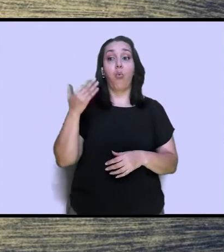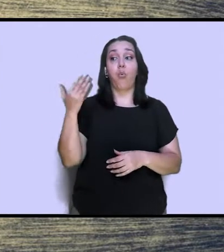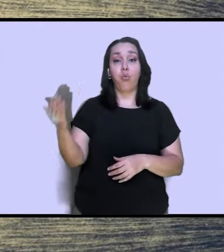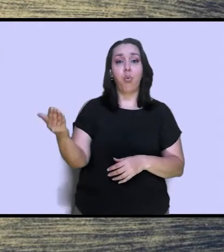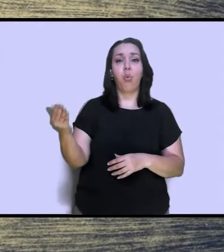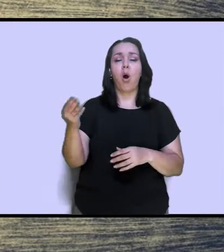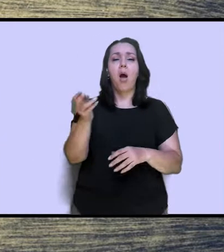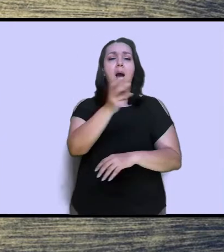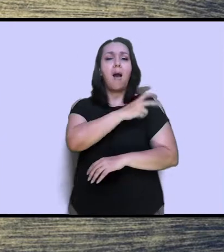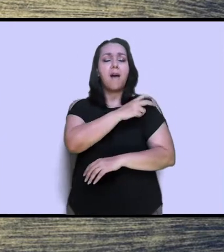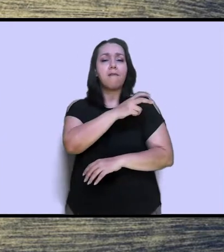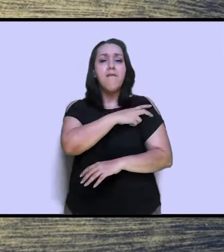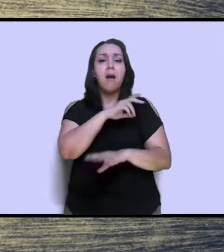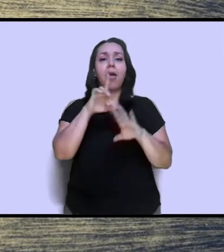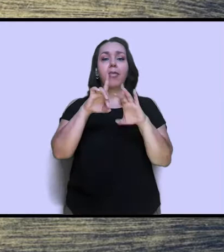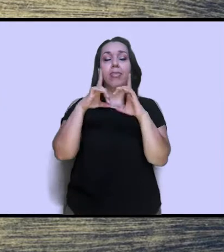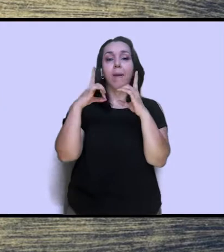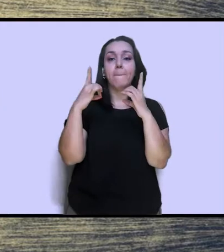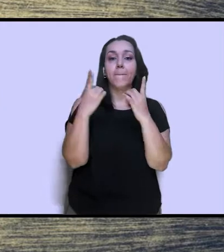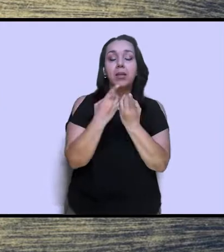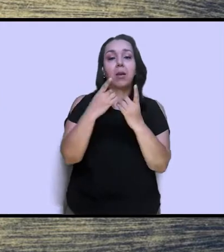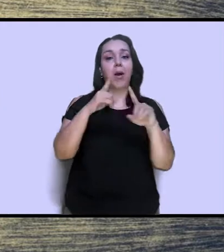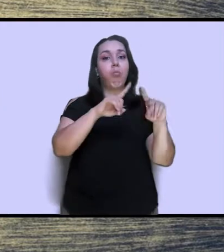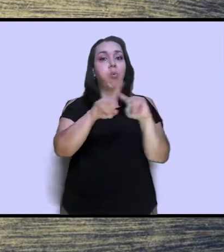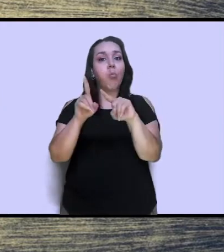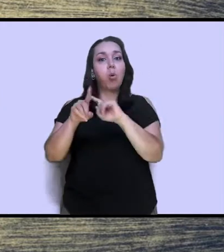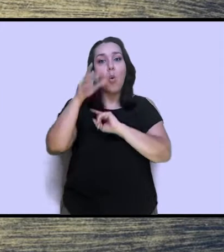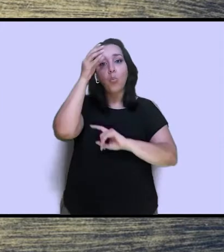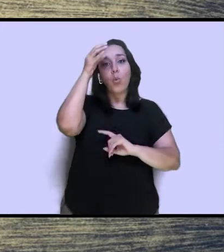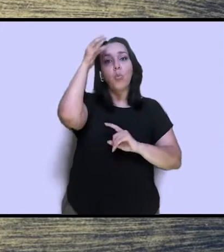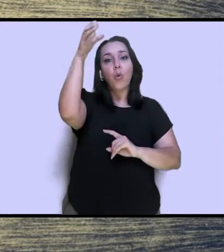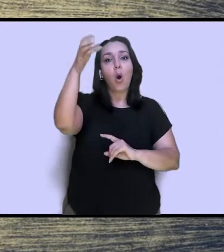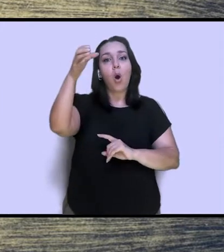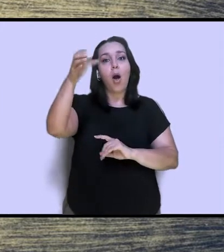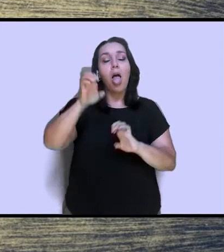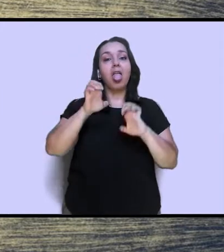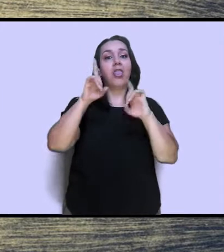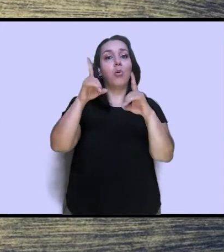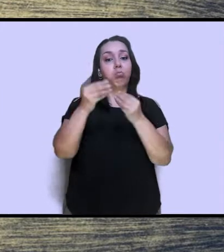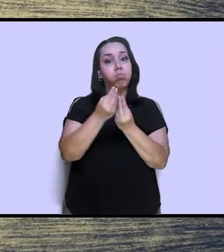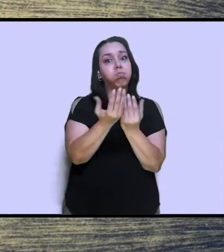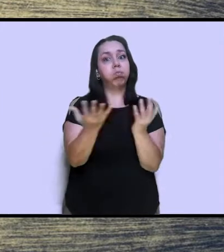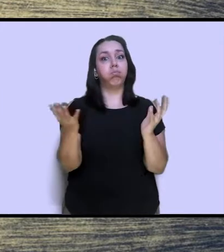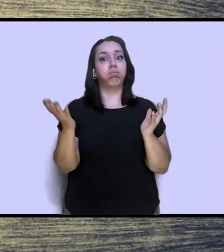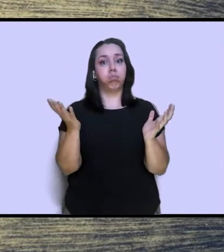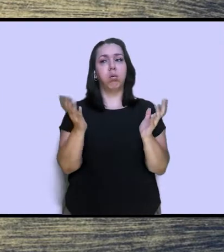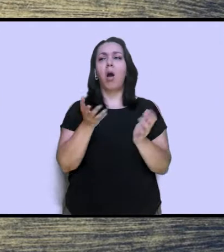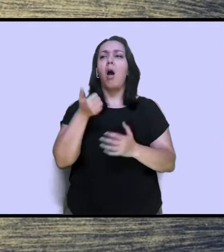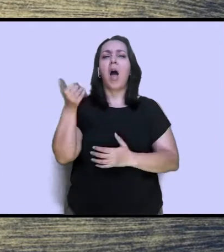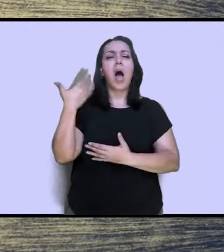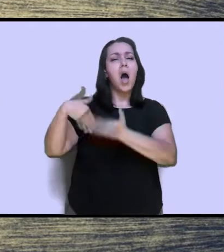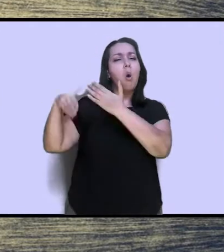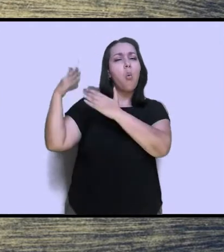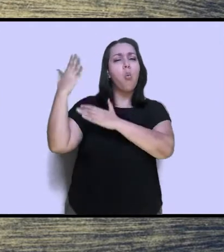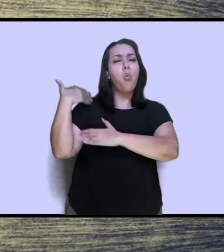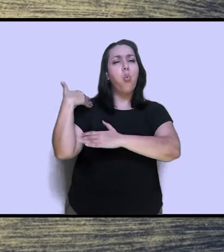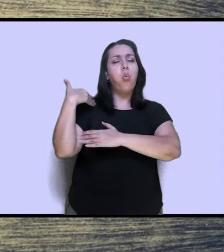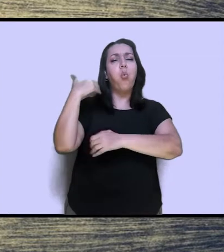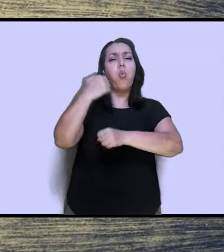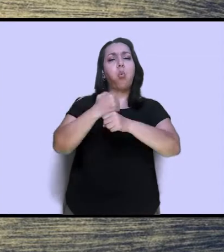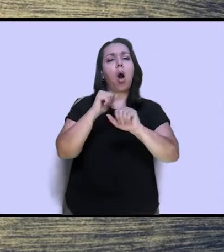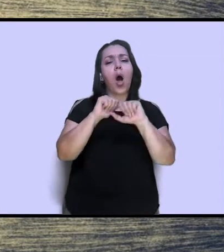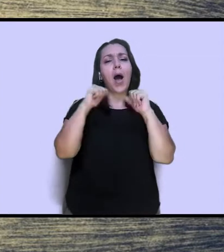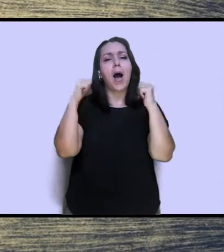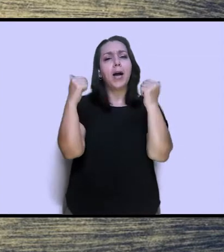Pineda Rodríguez es jefe del Departamento de Educación Intercultural del Ministerio de Educación Pública. Laboró como asesor nacional